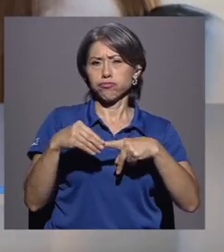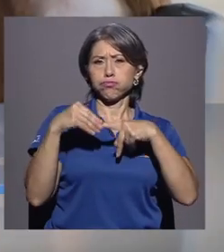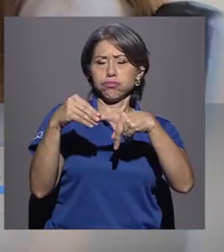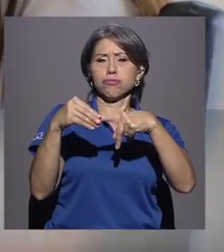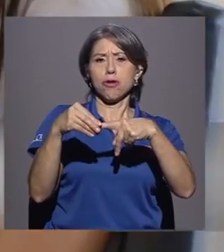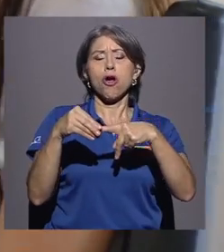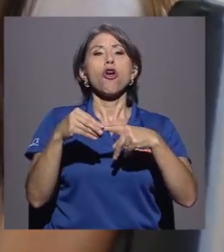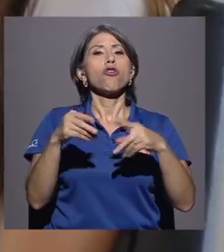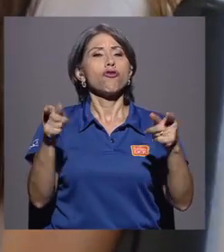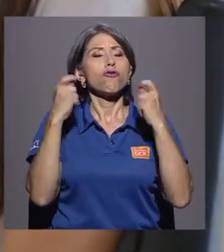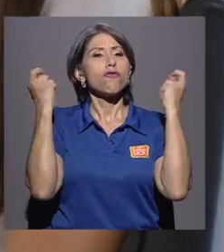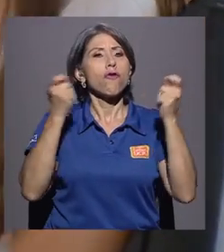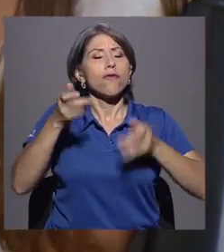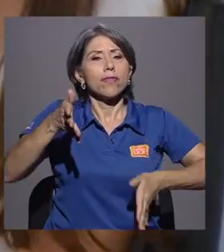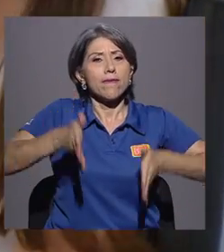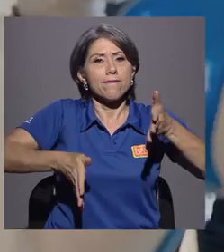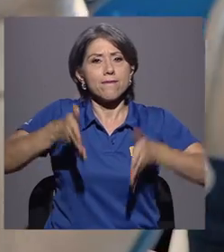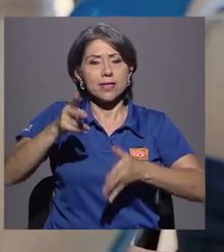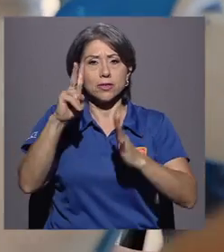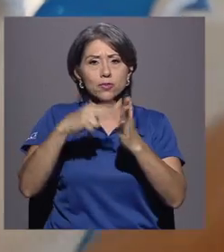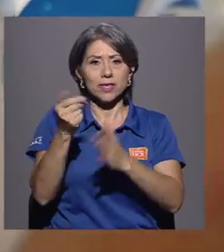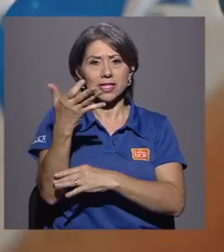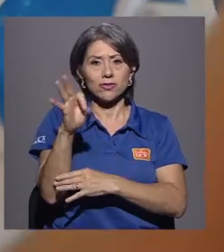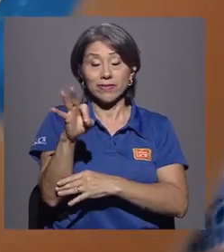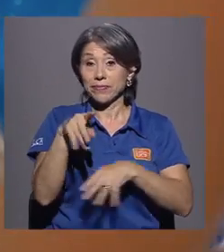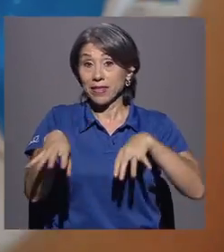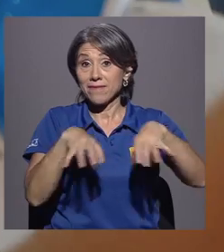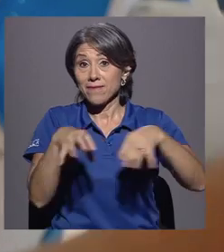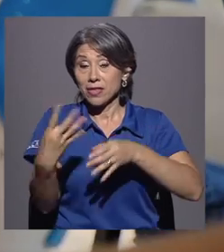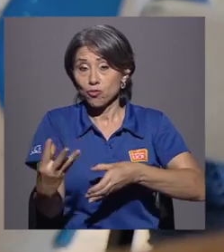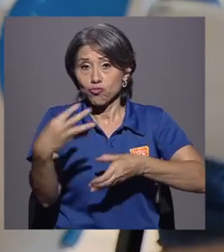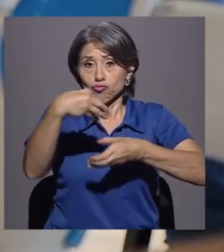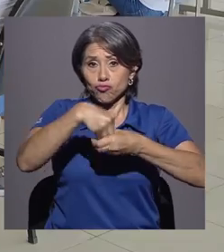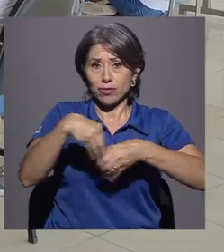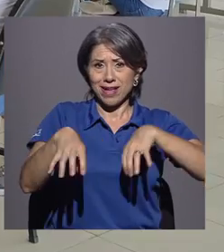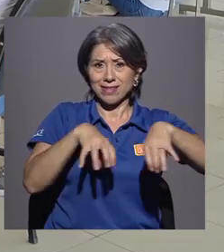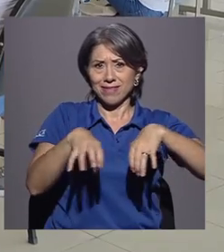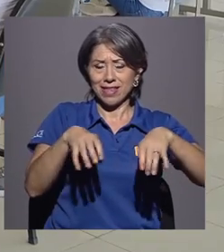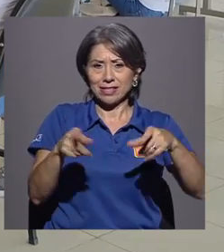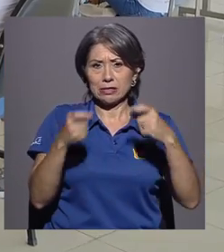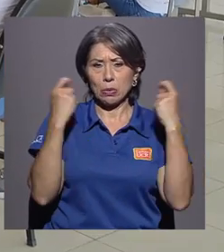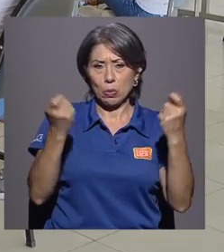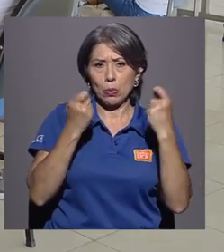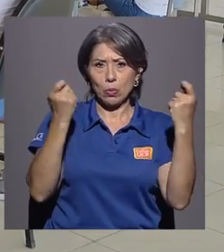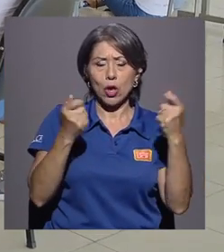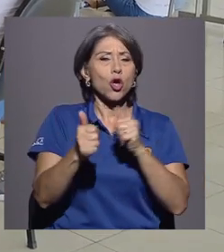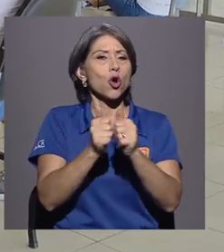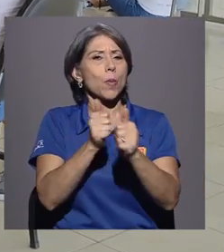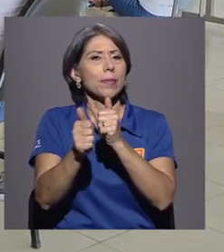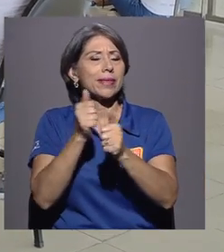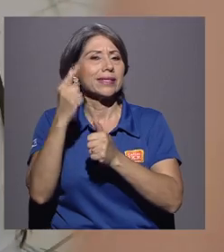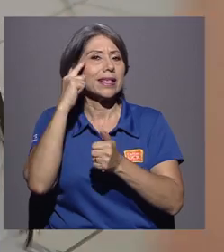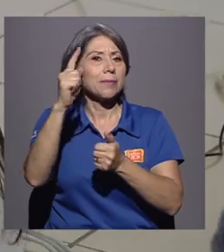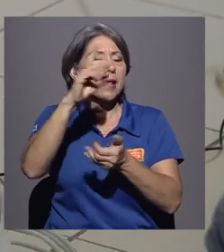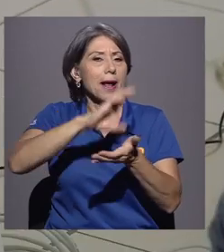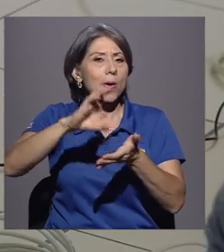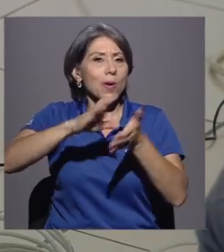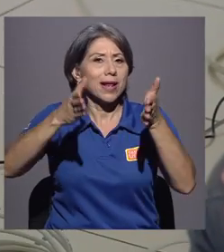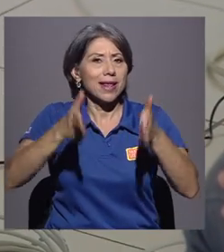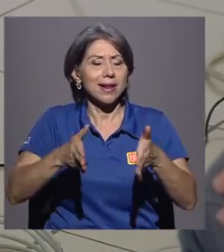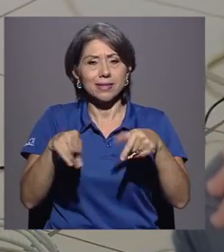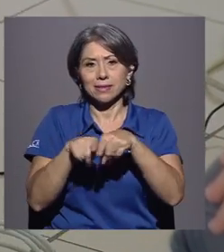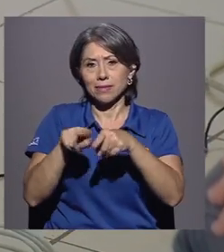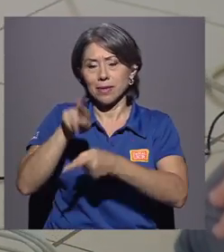en RobotiFest 2019. El evento incluía el festival y competencias tanto para colegiales como